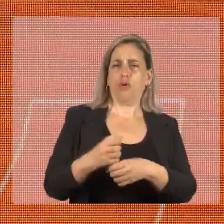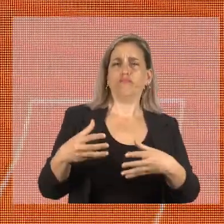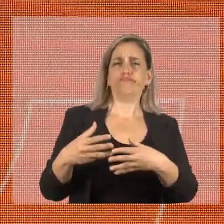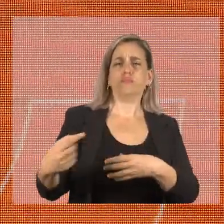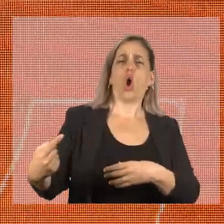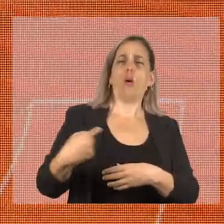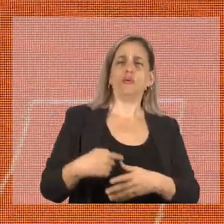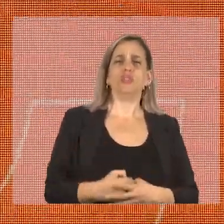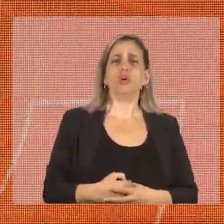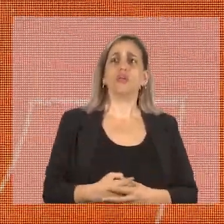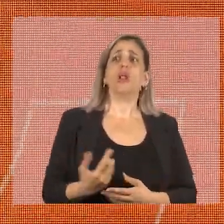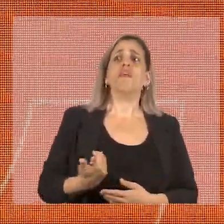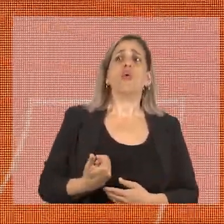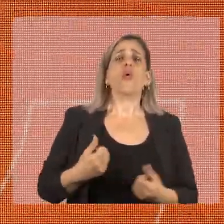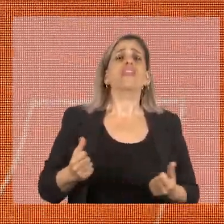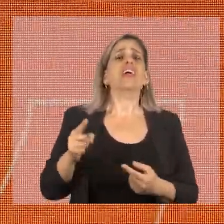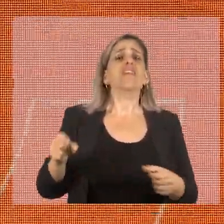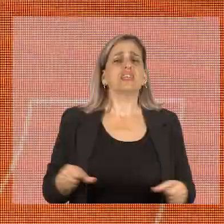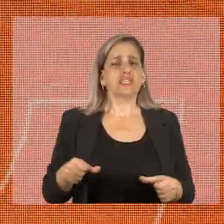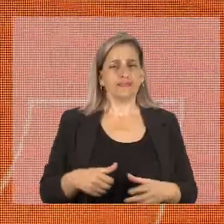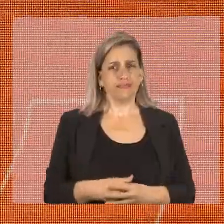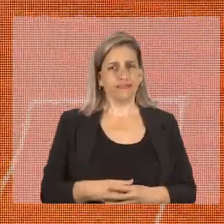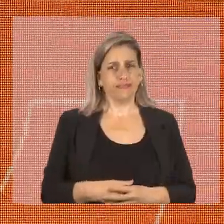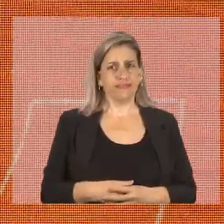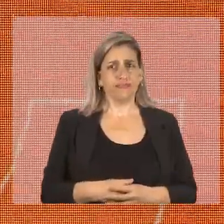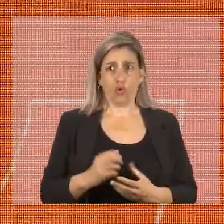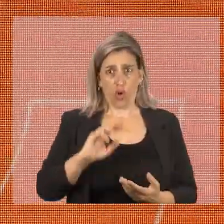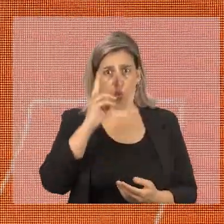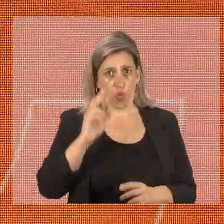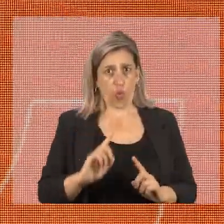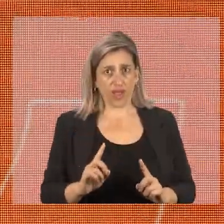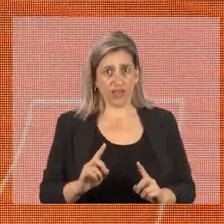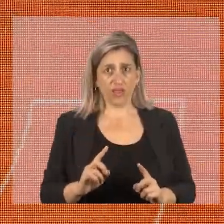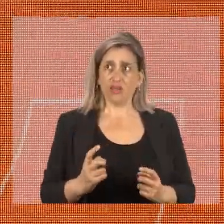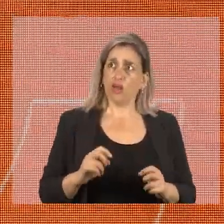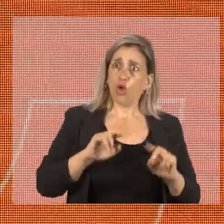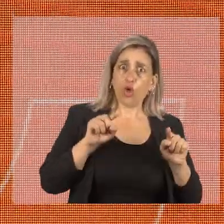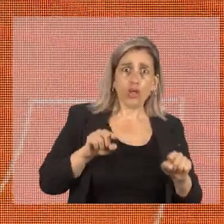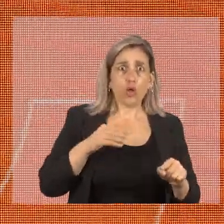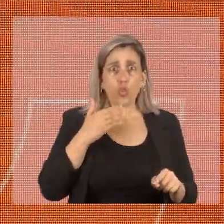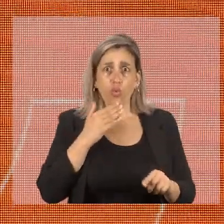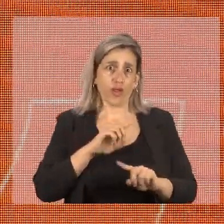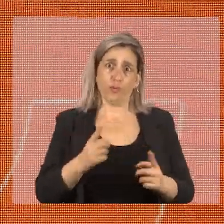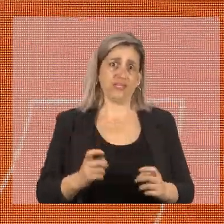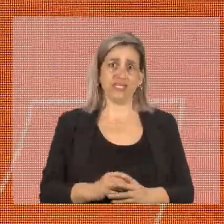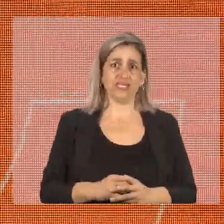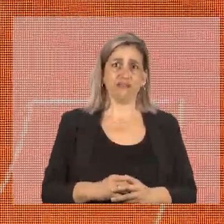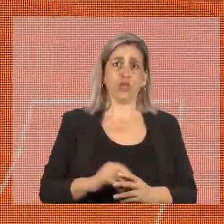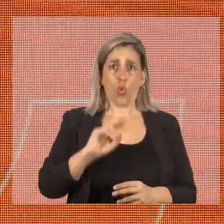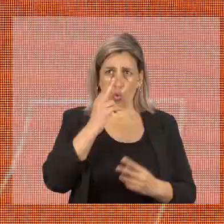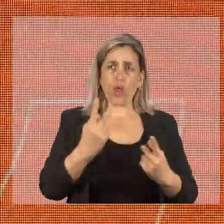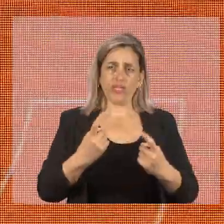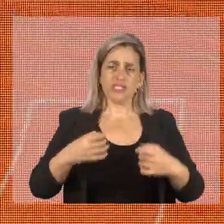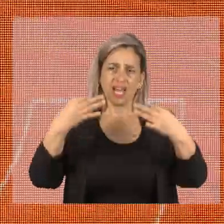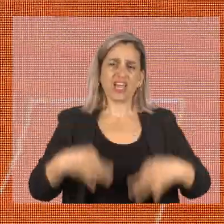tarea de la oposición. Ahora digan qué van a hacer, porque Uruguay lo que no necesita es más signos de interrogación. Uruguay